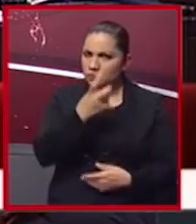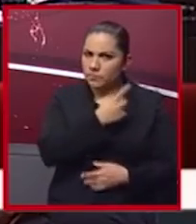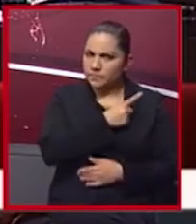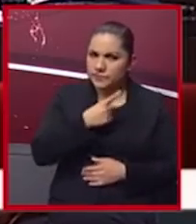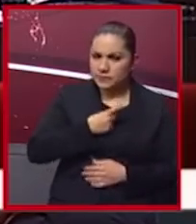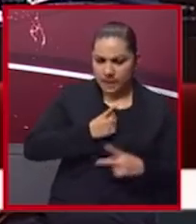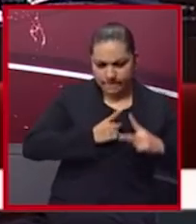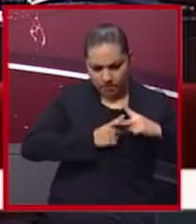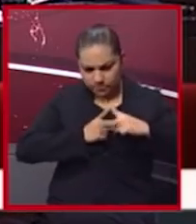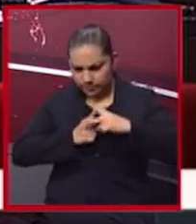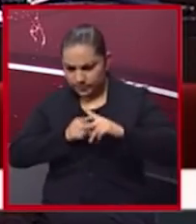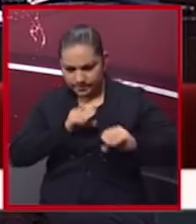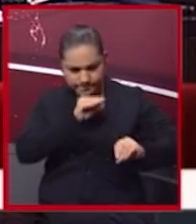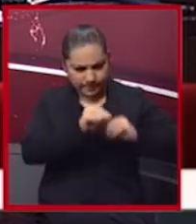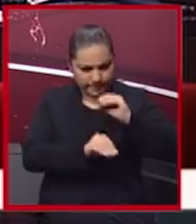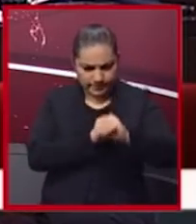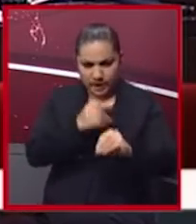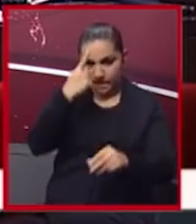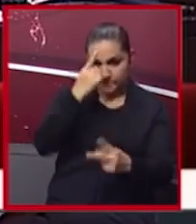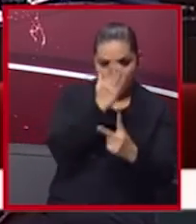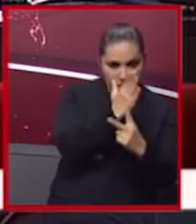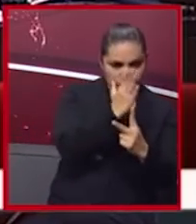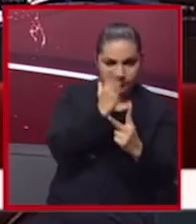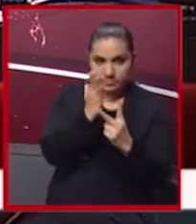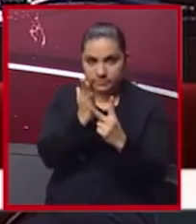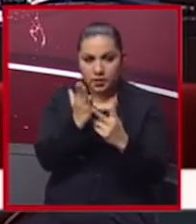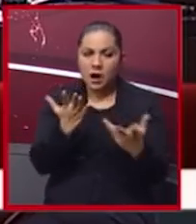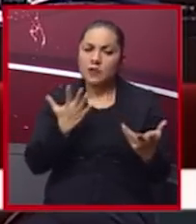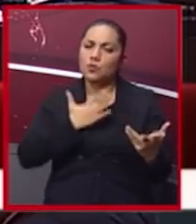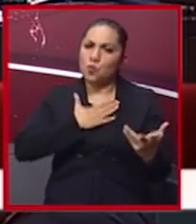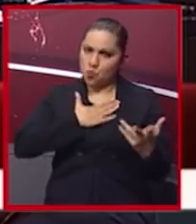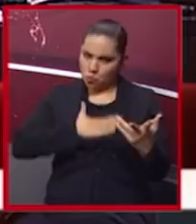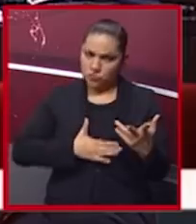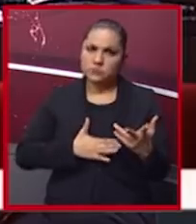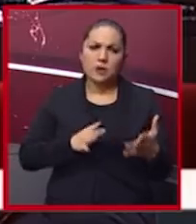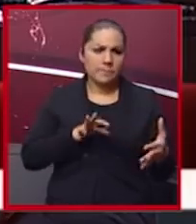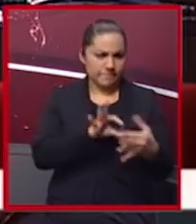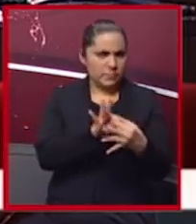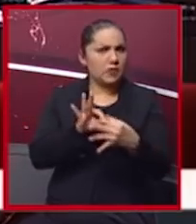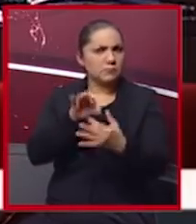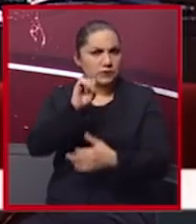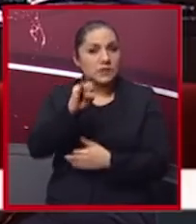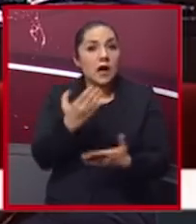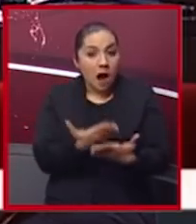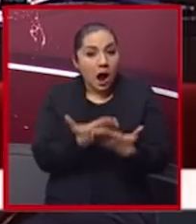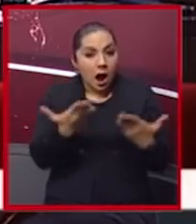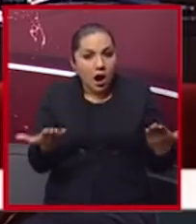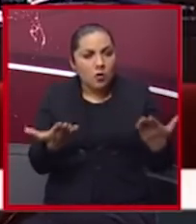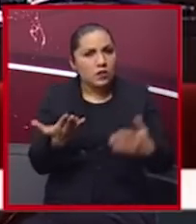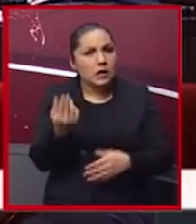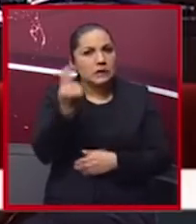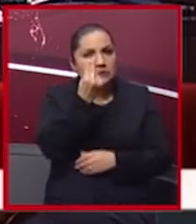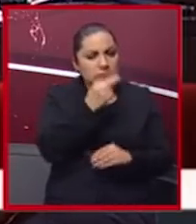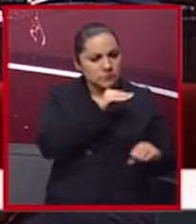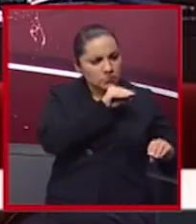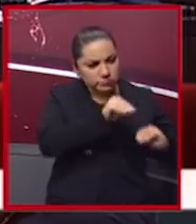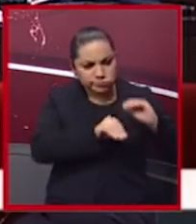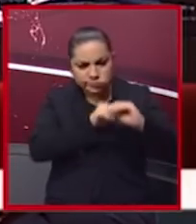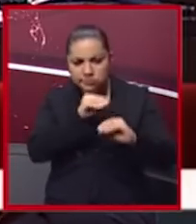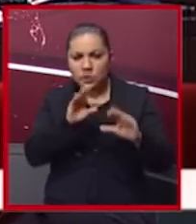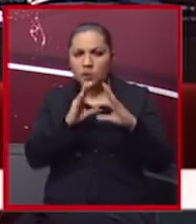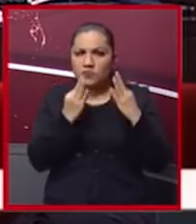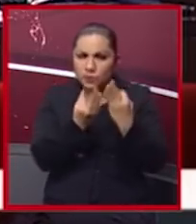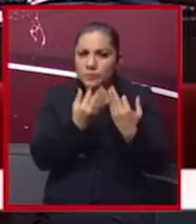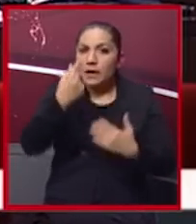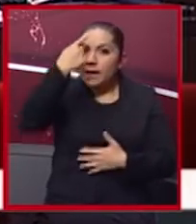del bienestar para todos. Sin embargo, se puede profundizar más en los elementos que nos permitan transitar hacia este cambio de régimen